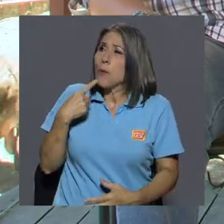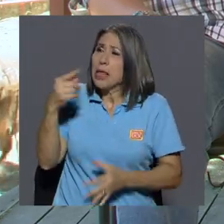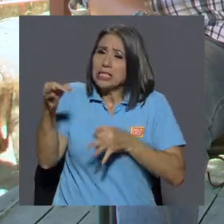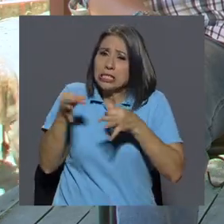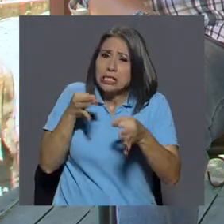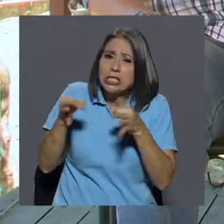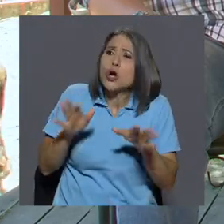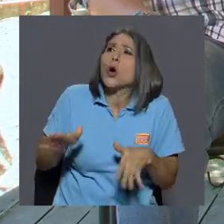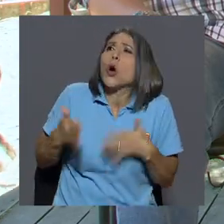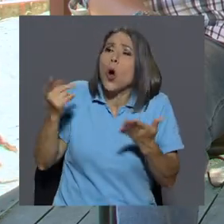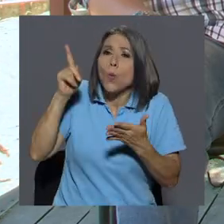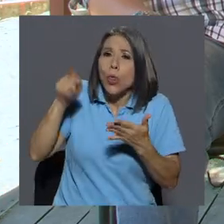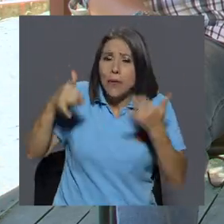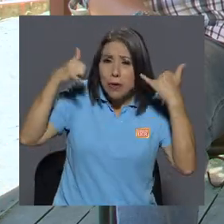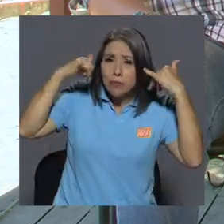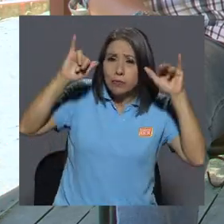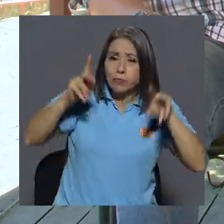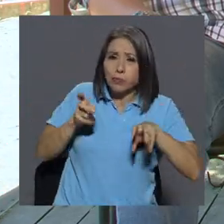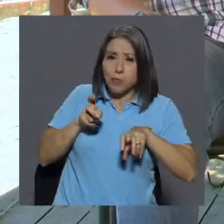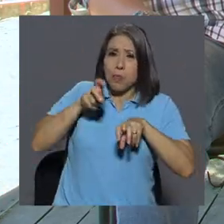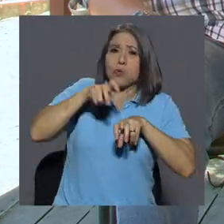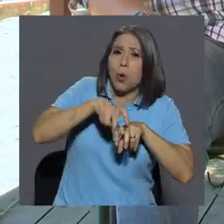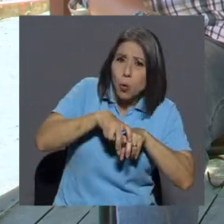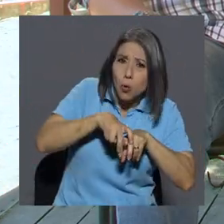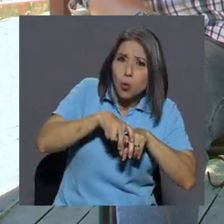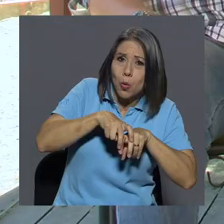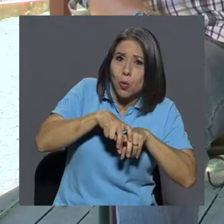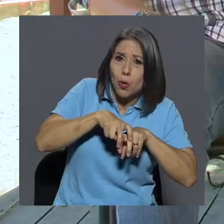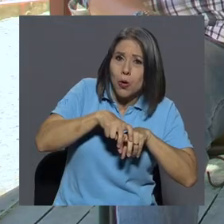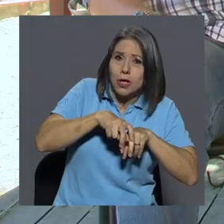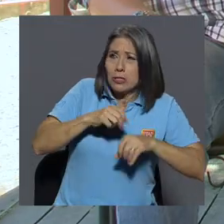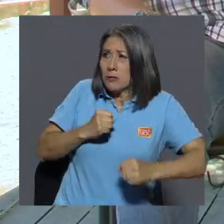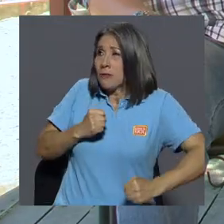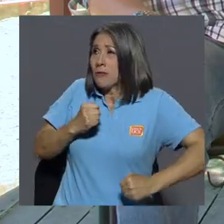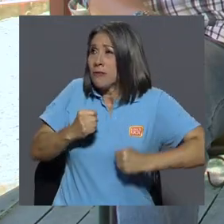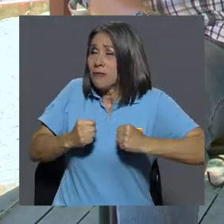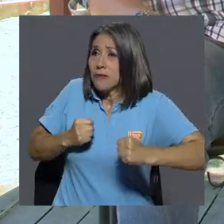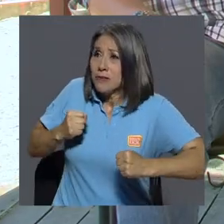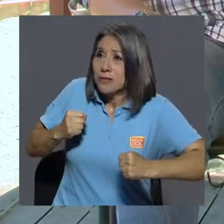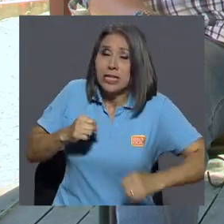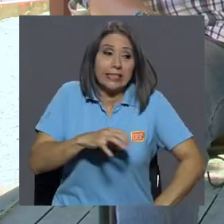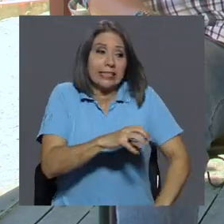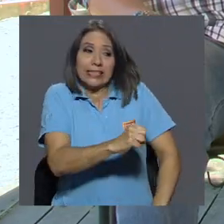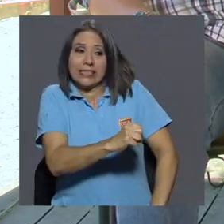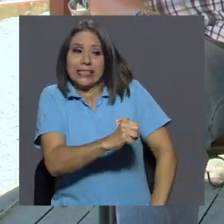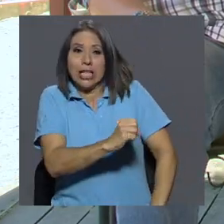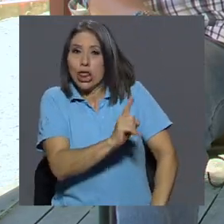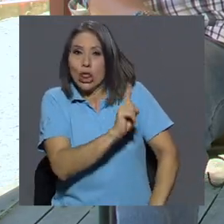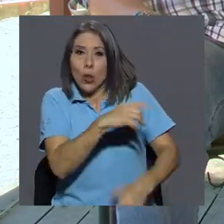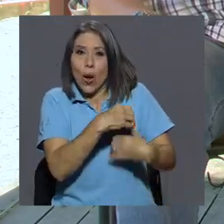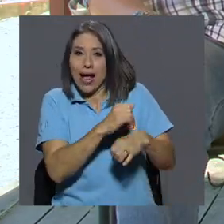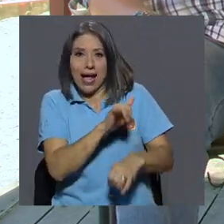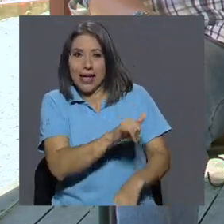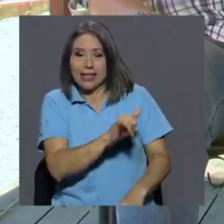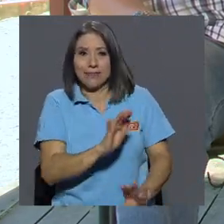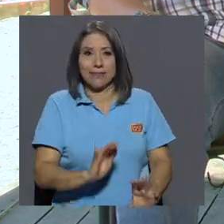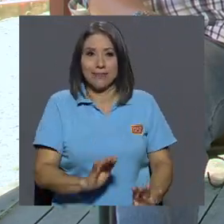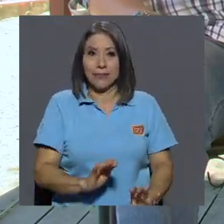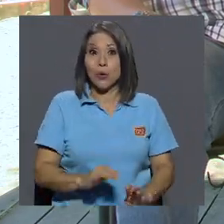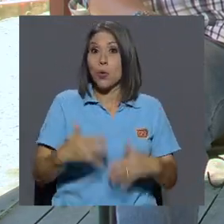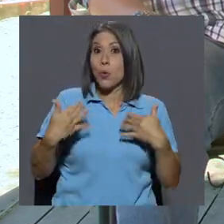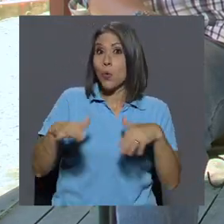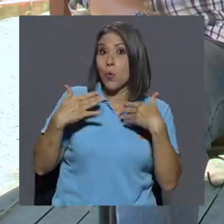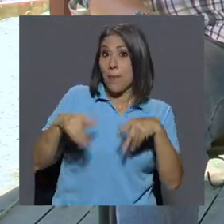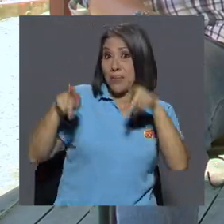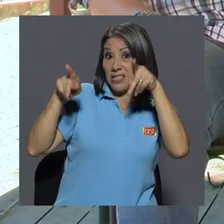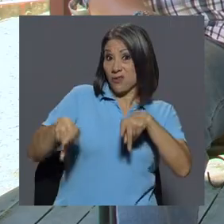toro. Y me sostiene el hombre duro y me dice, no lo haga. Era un personaje en el